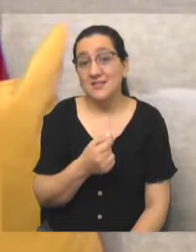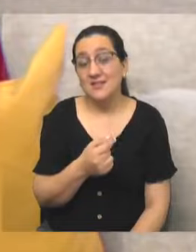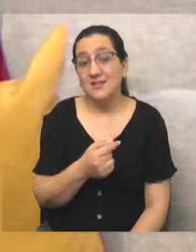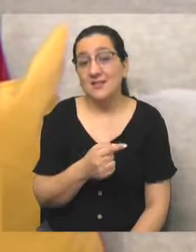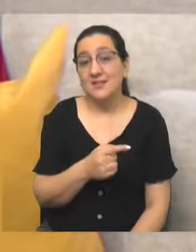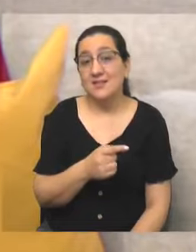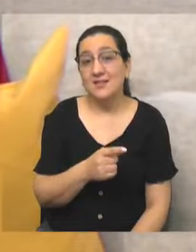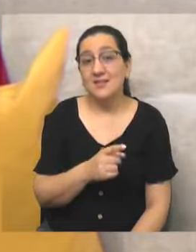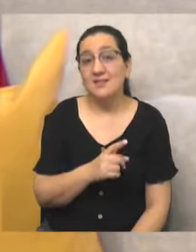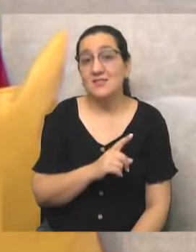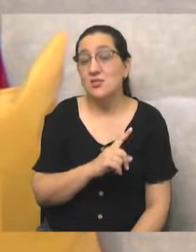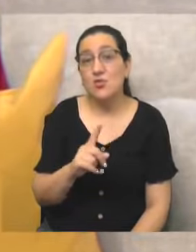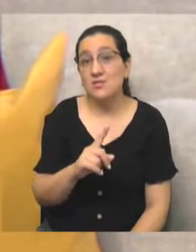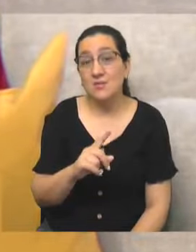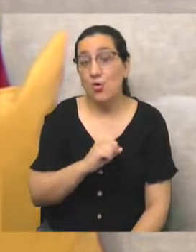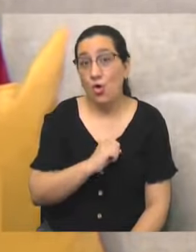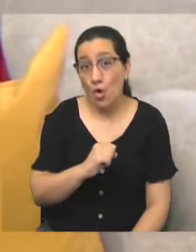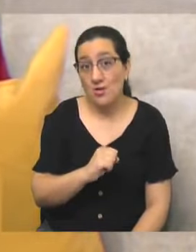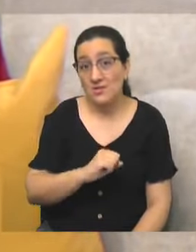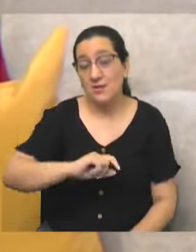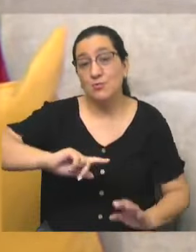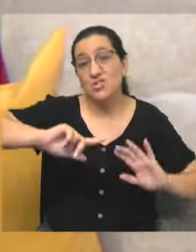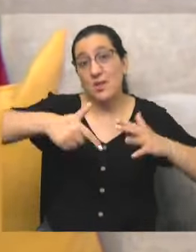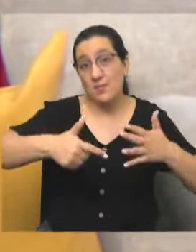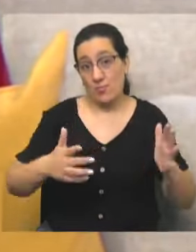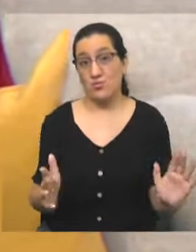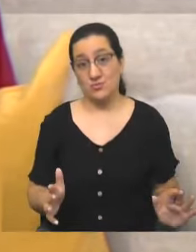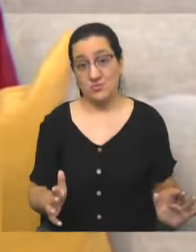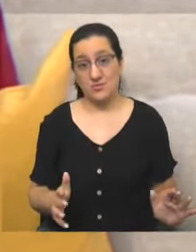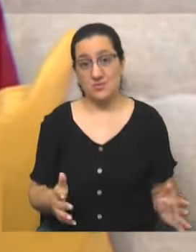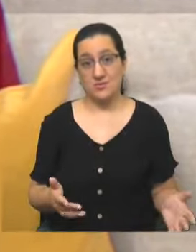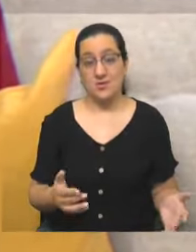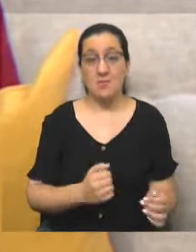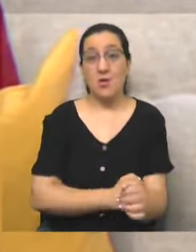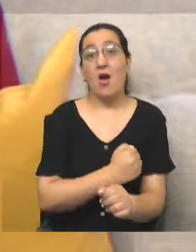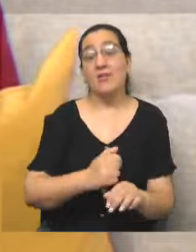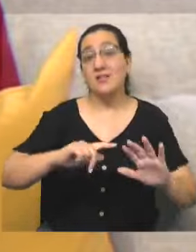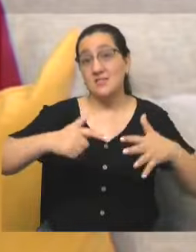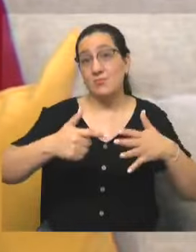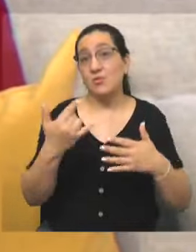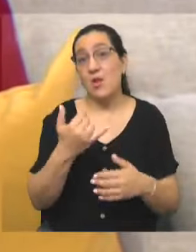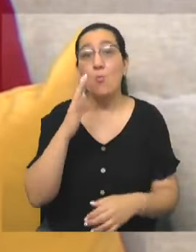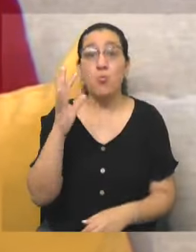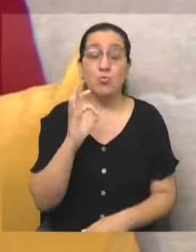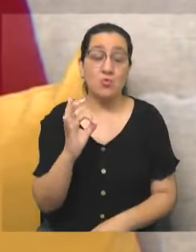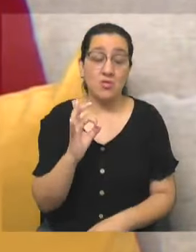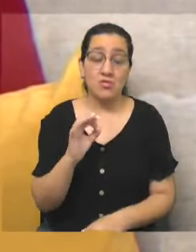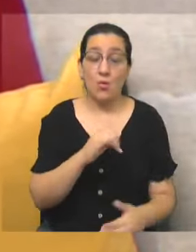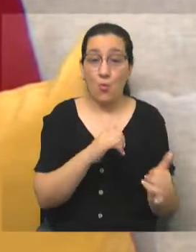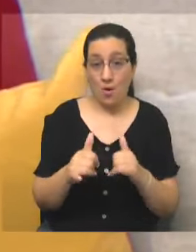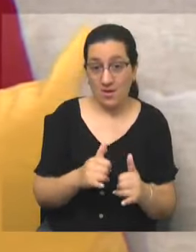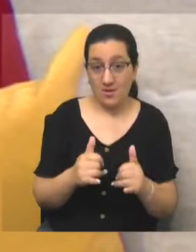dos, quedamos séptimo, no, tranquilo. No, imposible. Imposible quedar afuera de esta. Pero bueno, hasta el séptimo tiene la posibilidad de jugar el repechaje. Hasta el